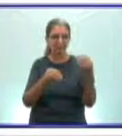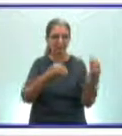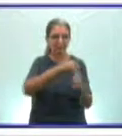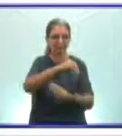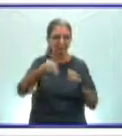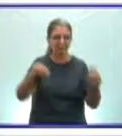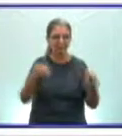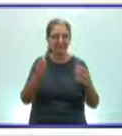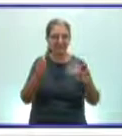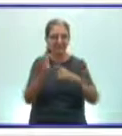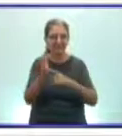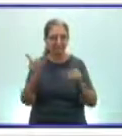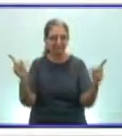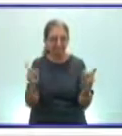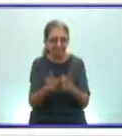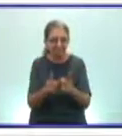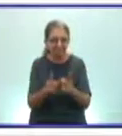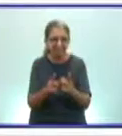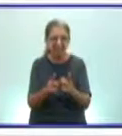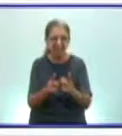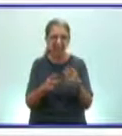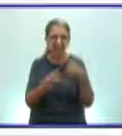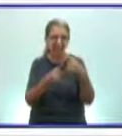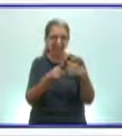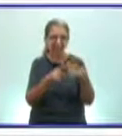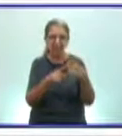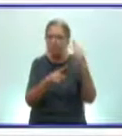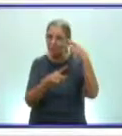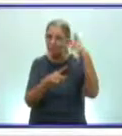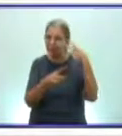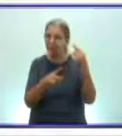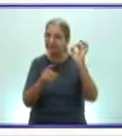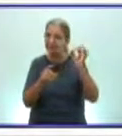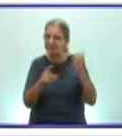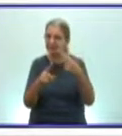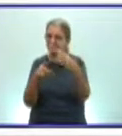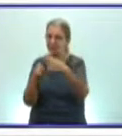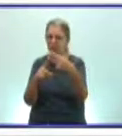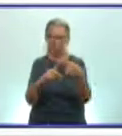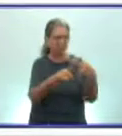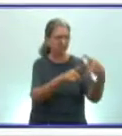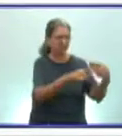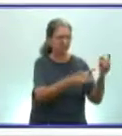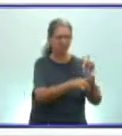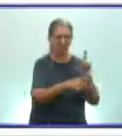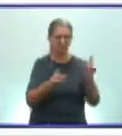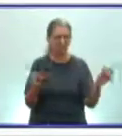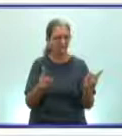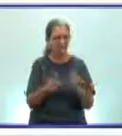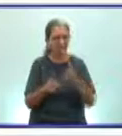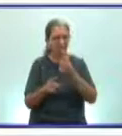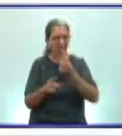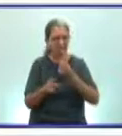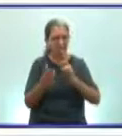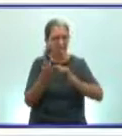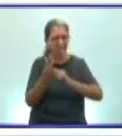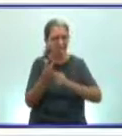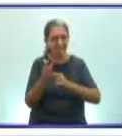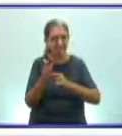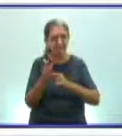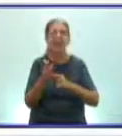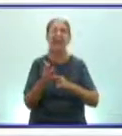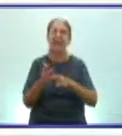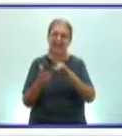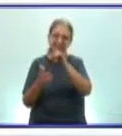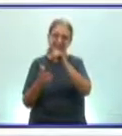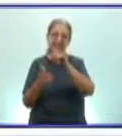sea, reduciendo la adición a una multiplicación, o sea, efectuando el producto de 19 por